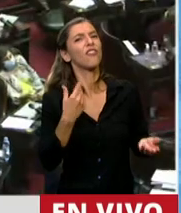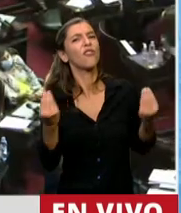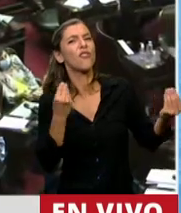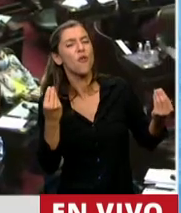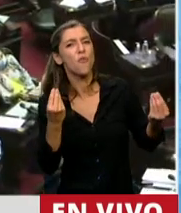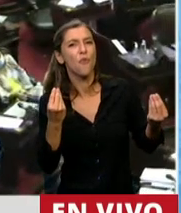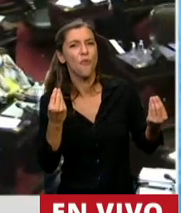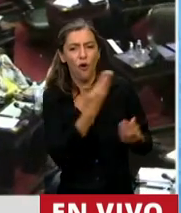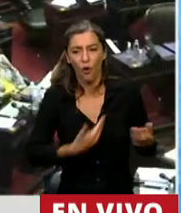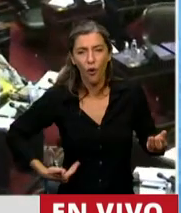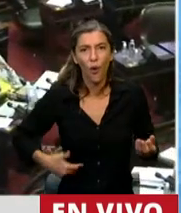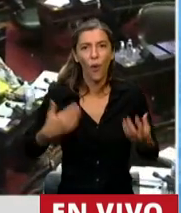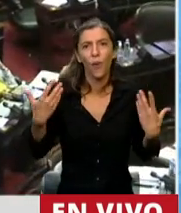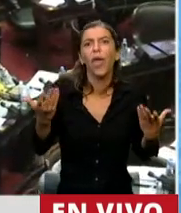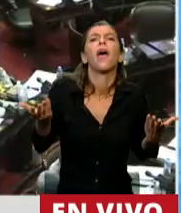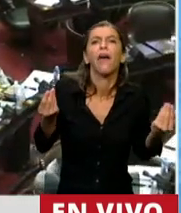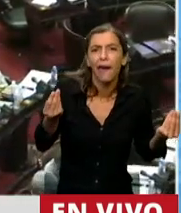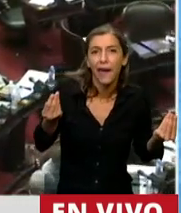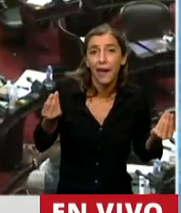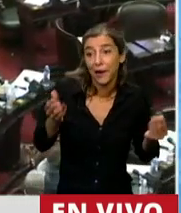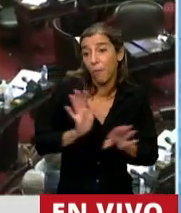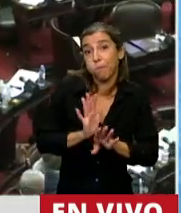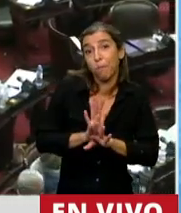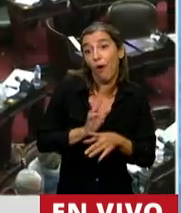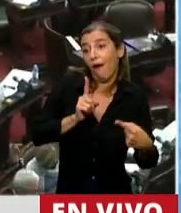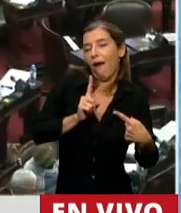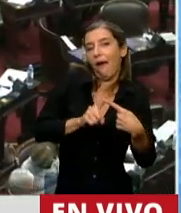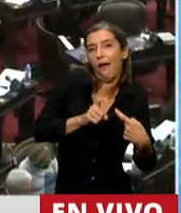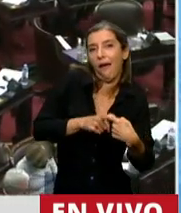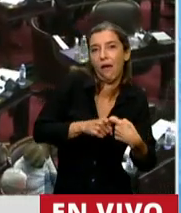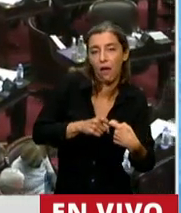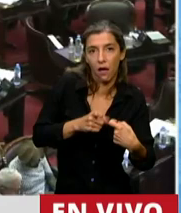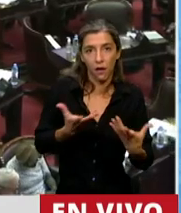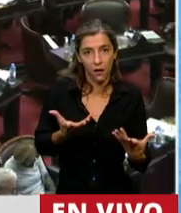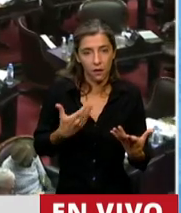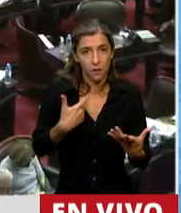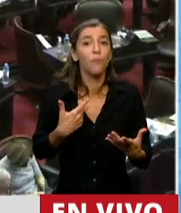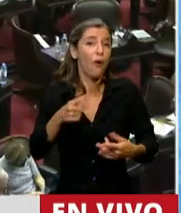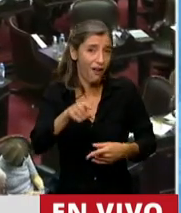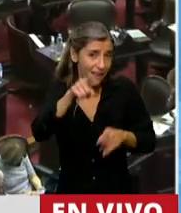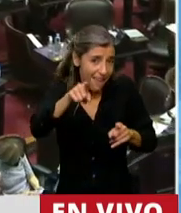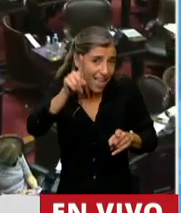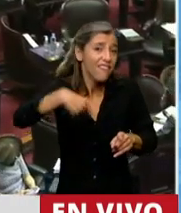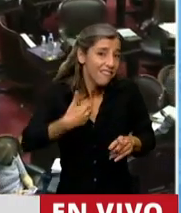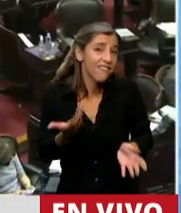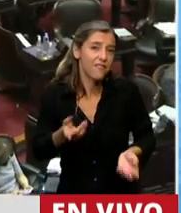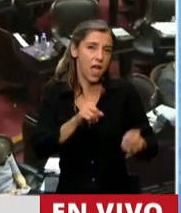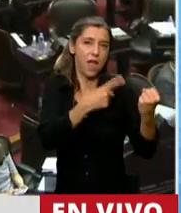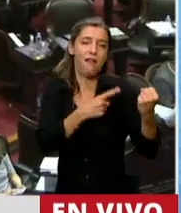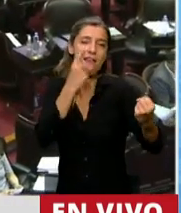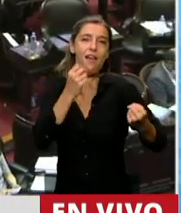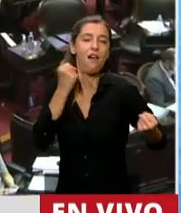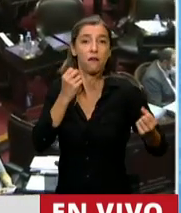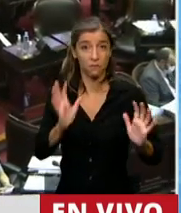por los gobiernos, puestos ahí, que reproducen la violencia machista y que protegen a los miembros de la